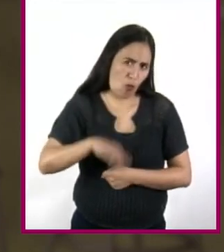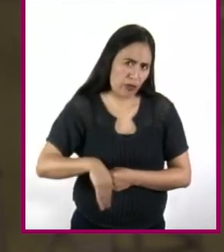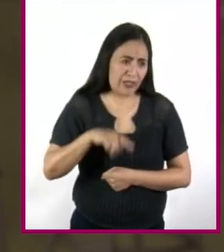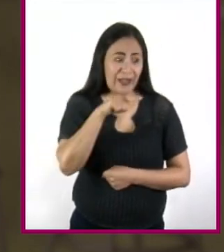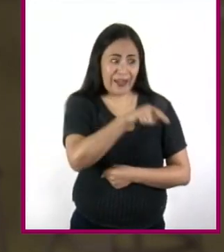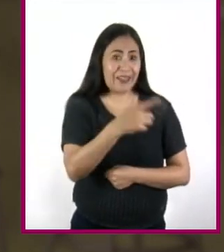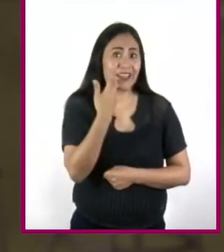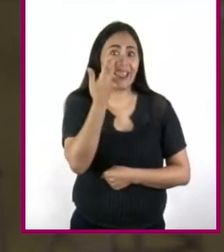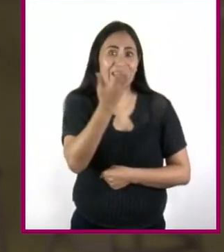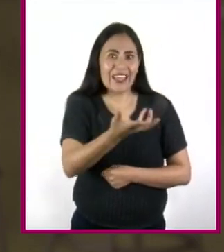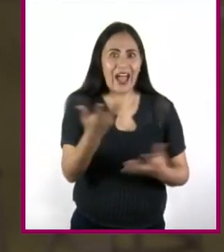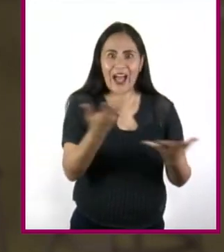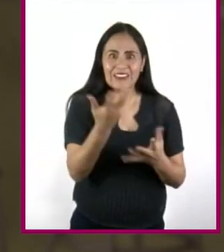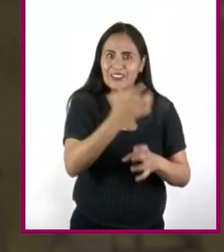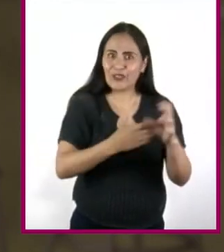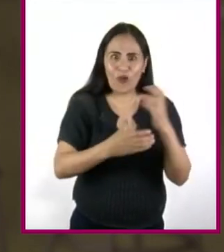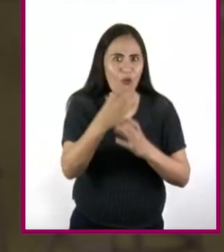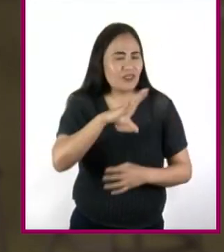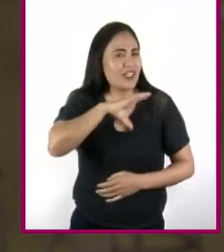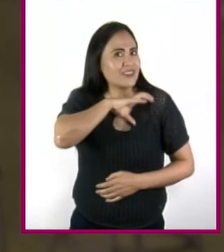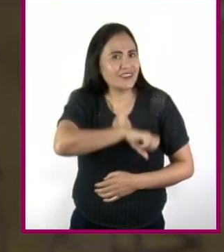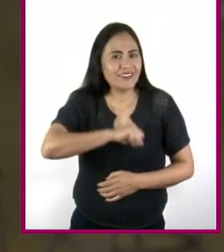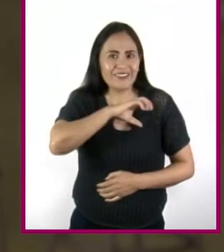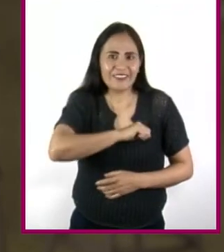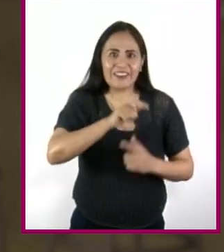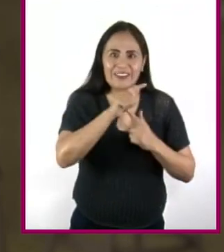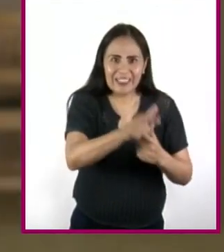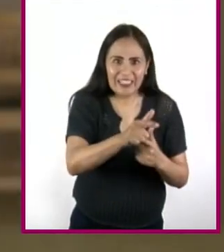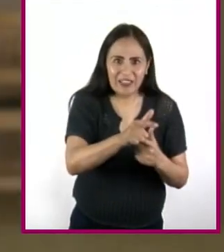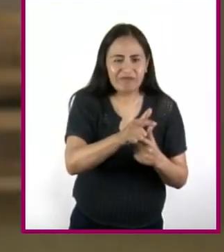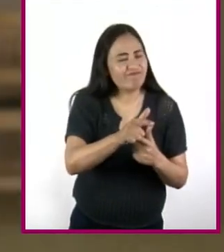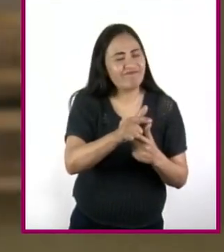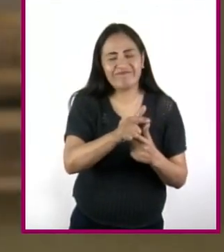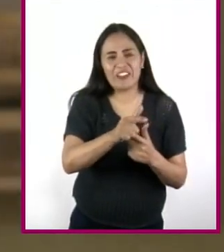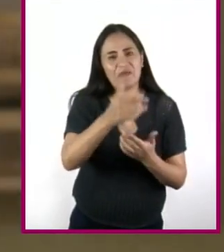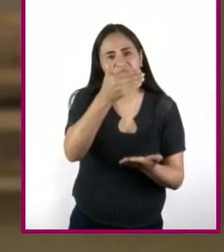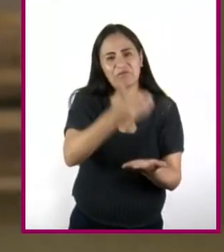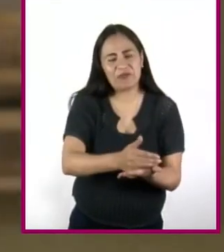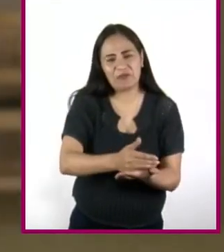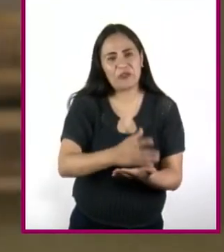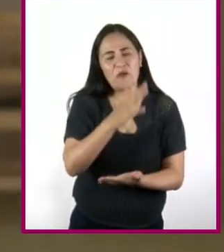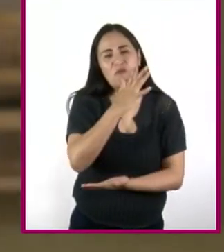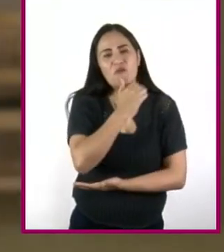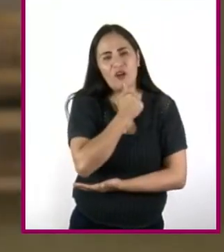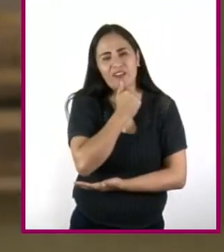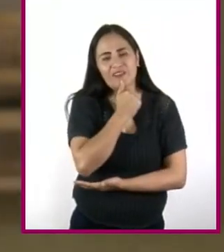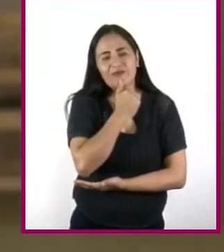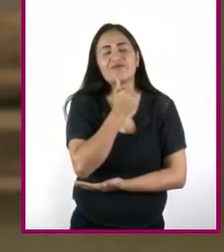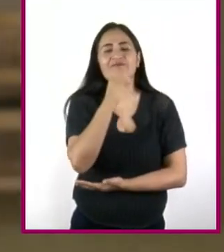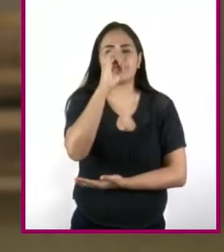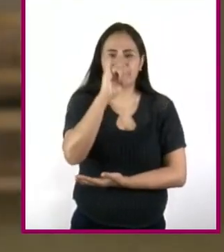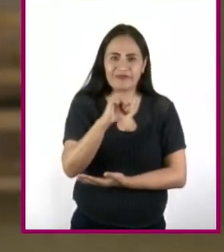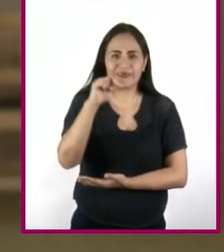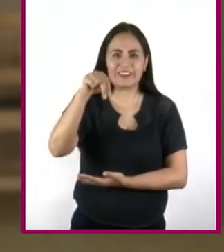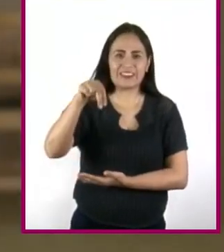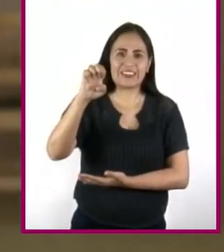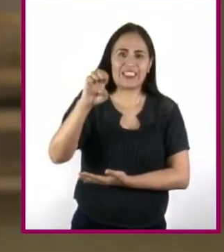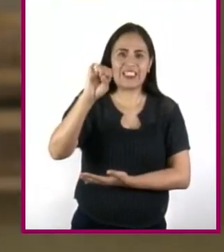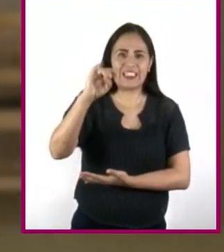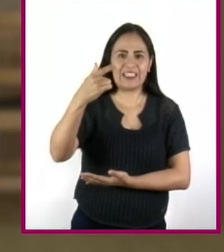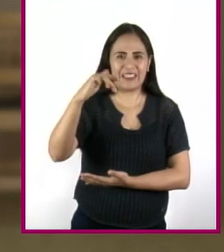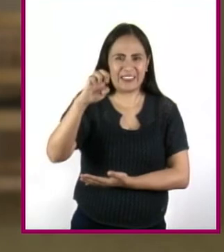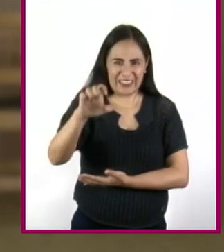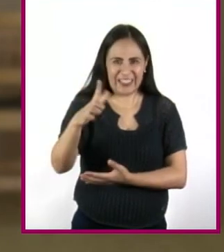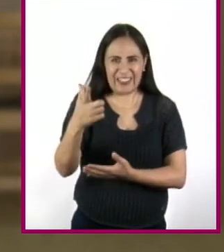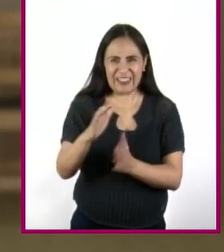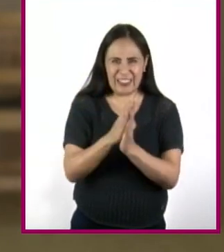las cosas que disfrutaba, pero ya no podrá. Claro, el texto de Nagel es de ayuda para explicar por qué